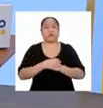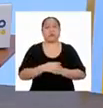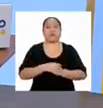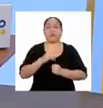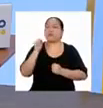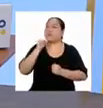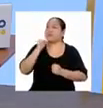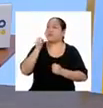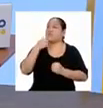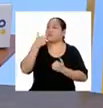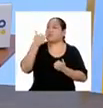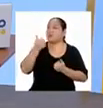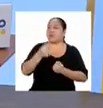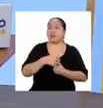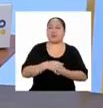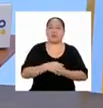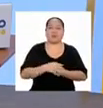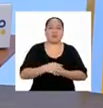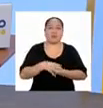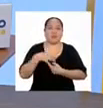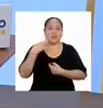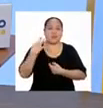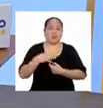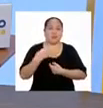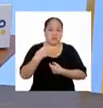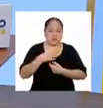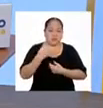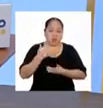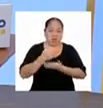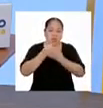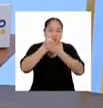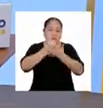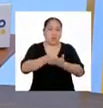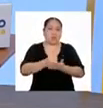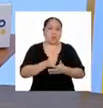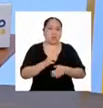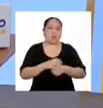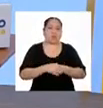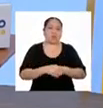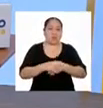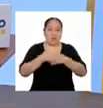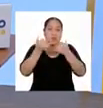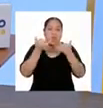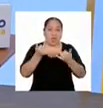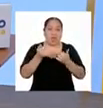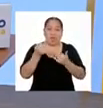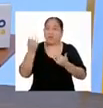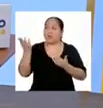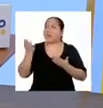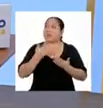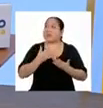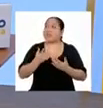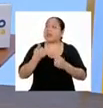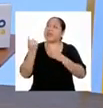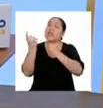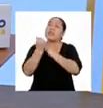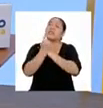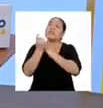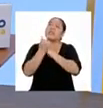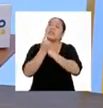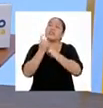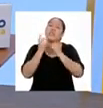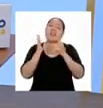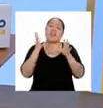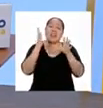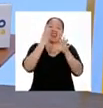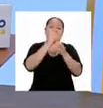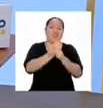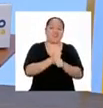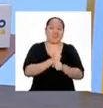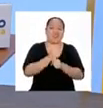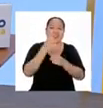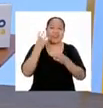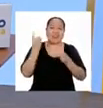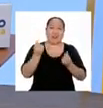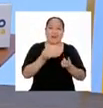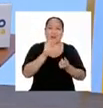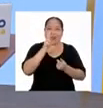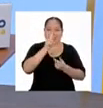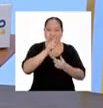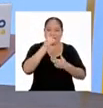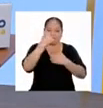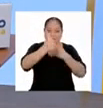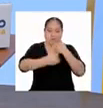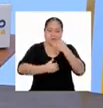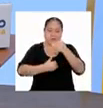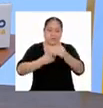sí, tiene razón. Siempre es útil eso. Pero ahora entonces, enséñenos la fórmula en 3